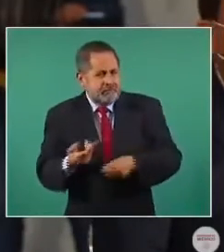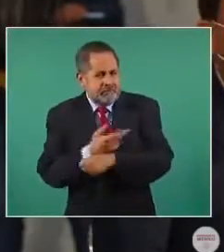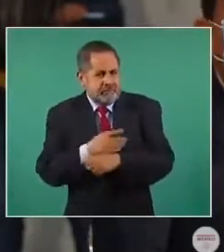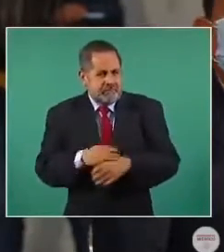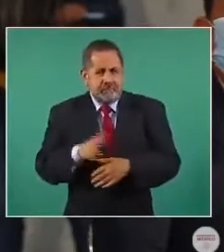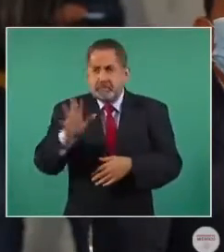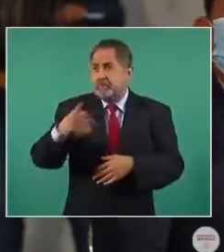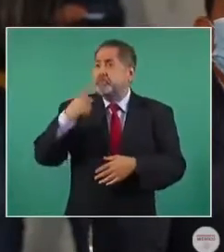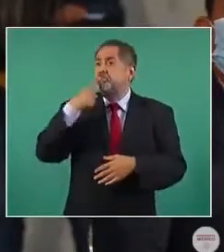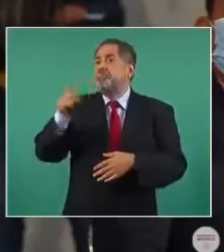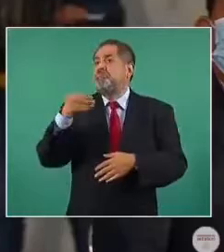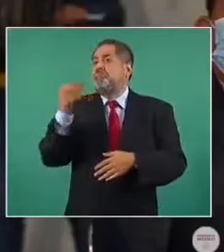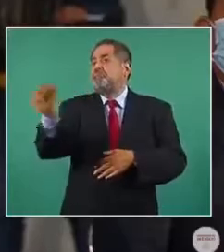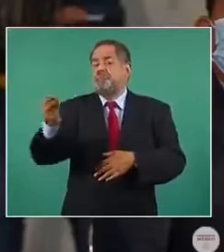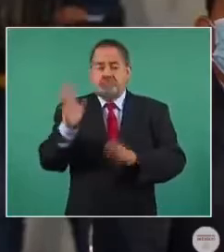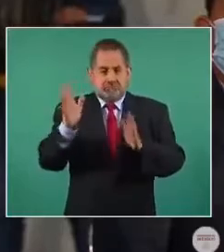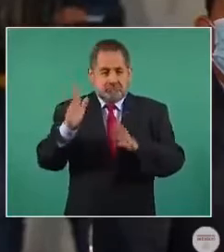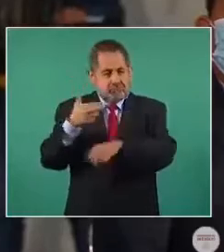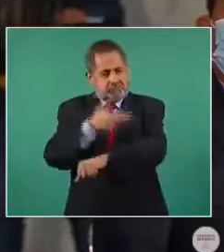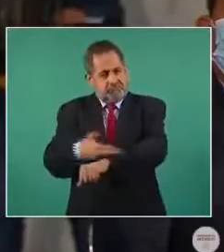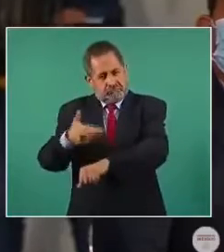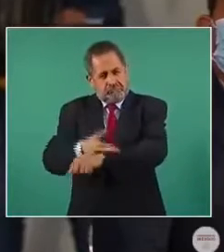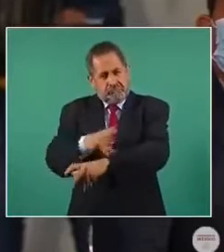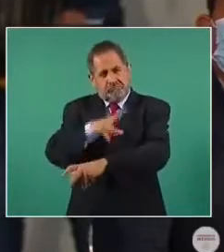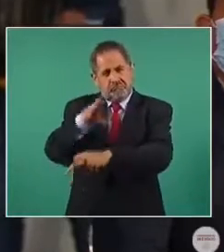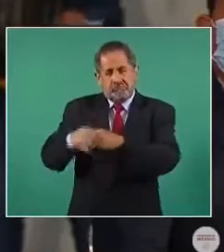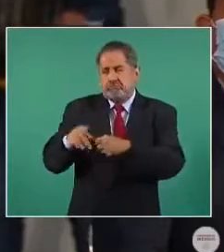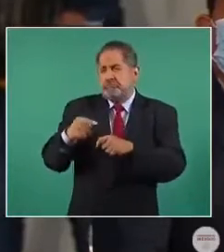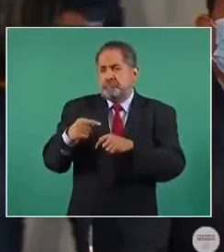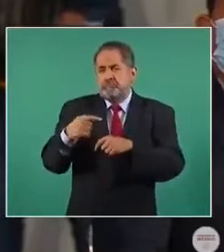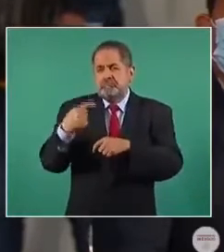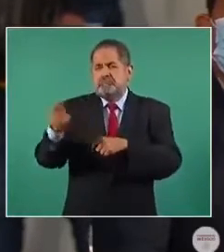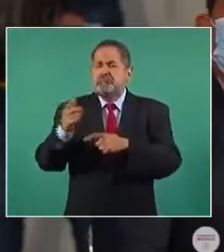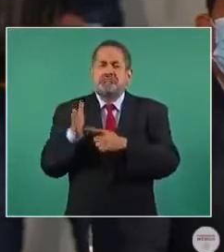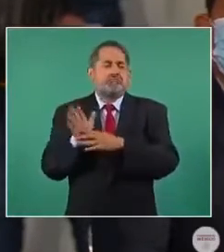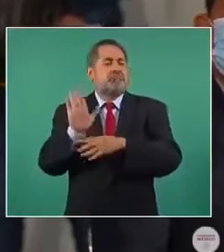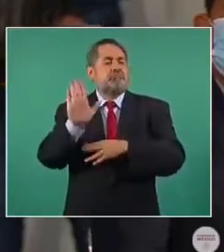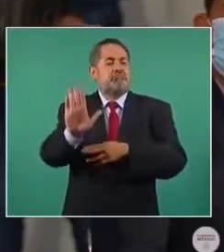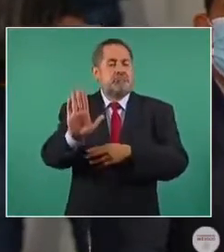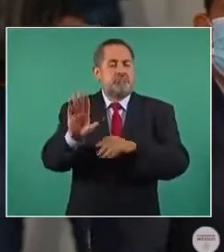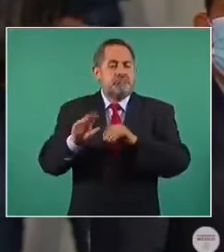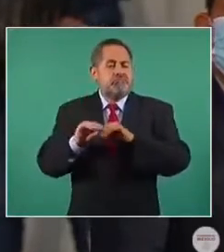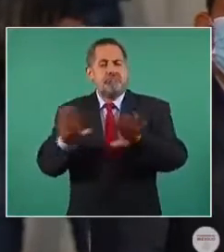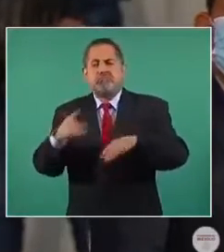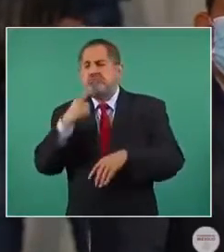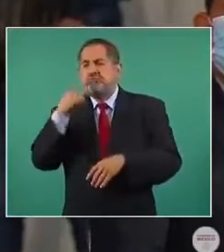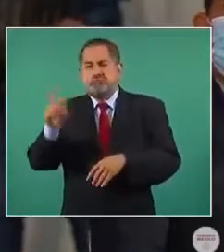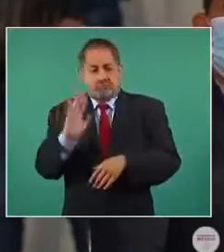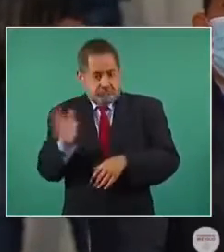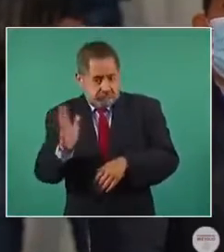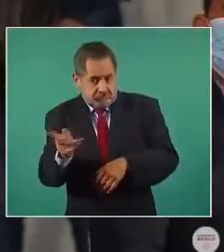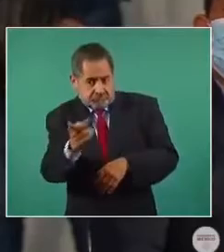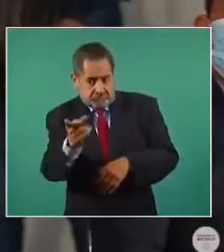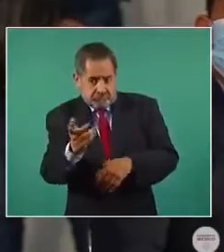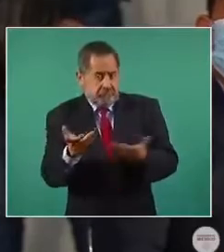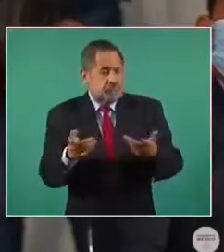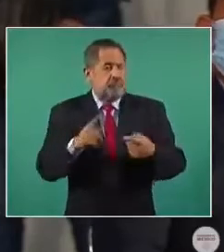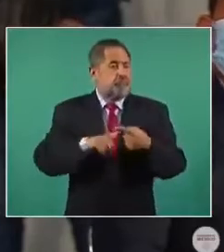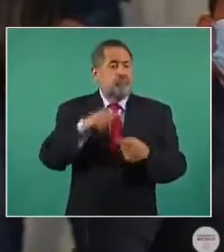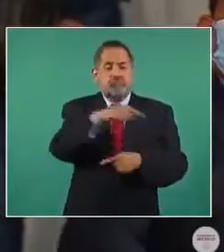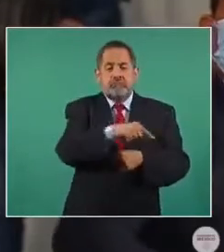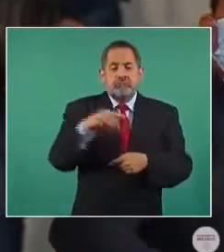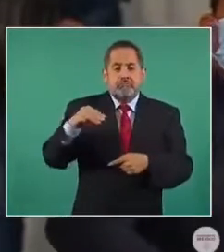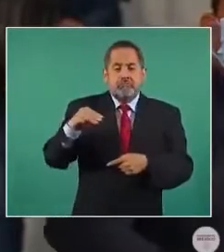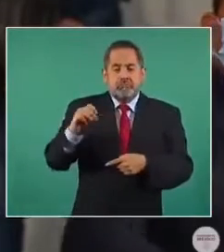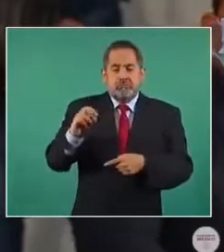esta denuncia. Usted dijo que la presentaría en la conferencia. No sucedió, pero no solo eso. Ahora ya Moreira incluso tiene